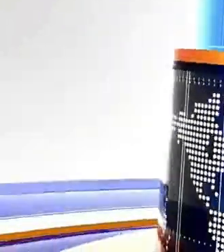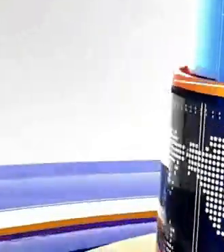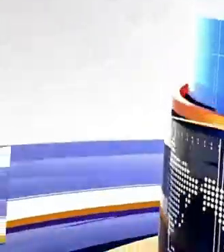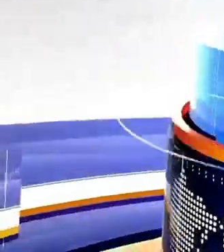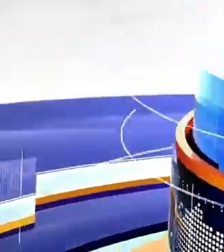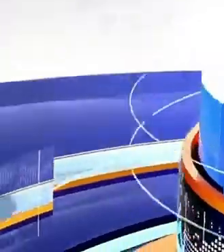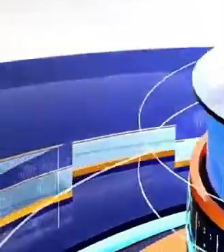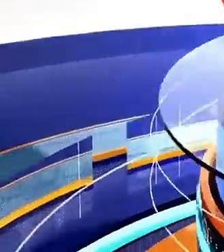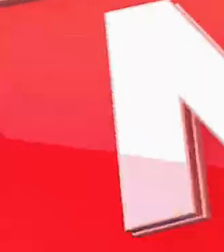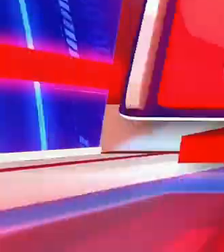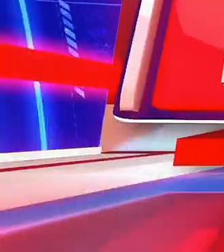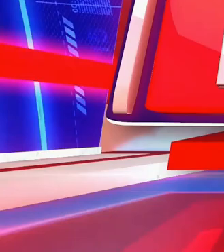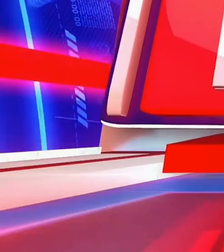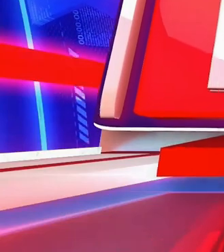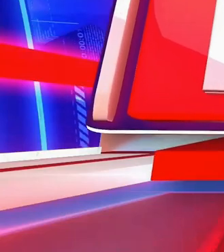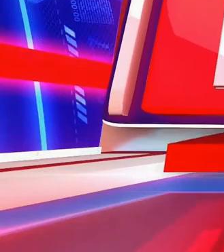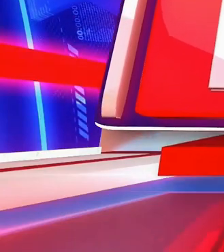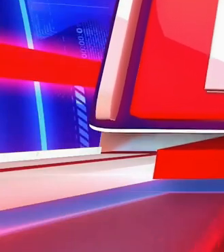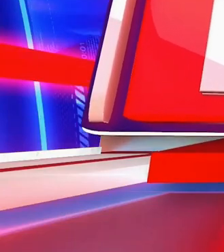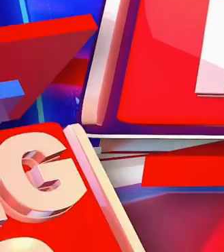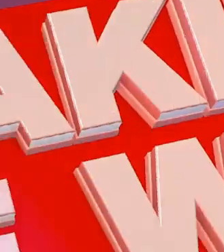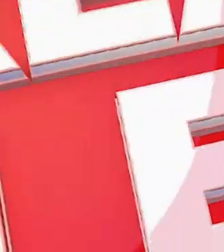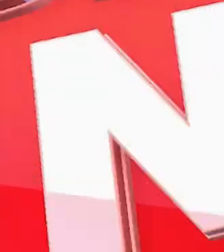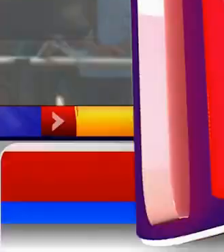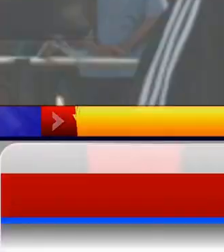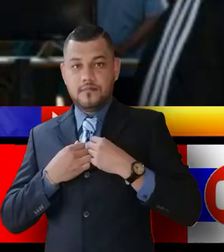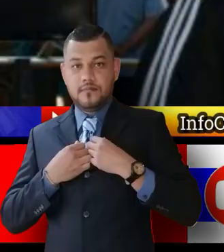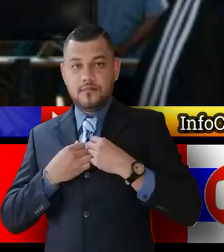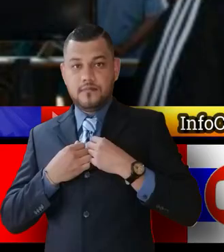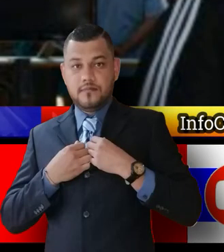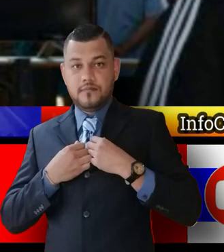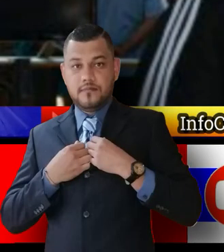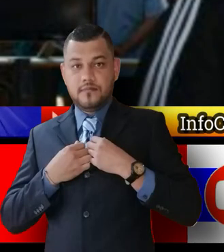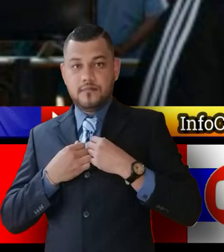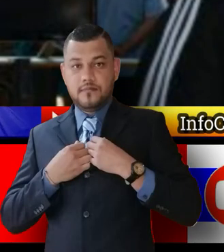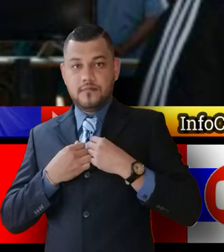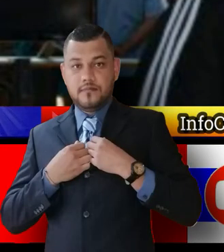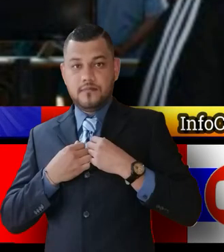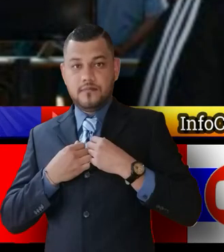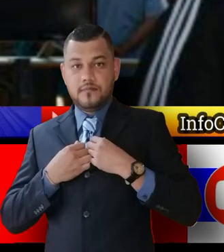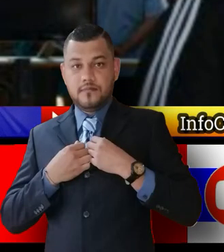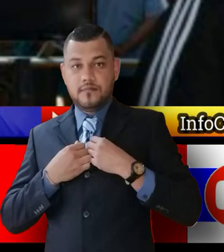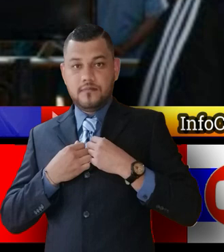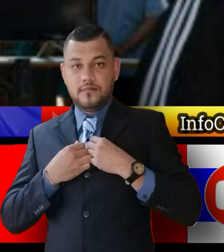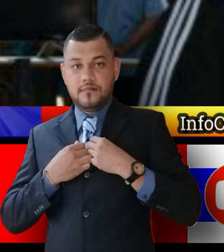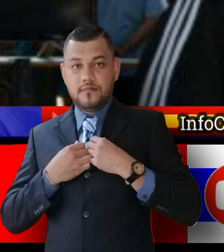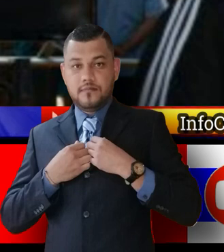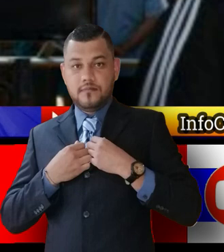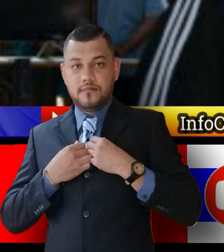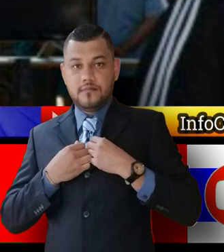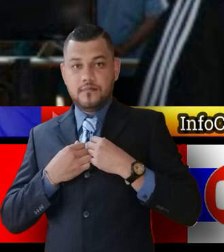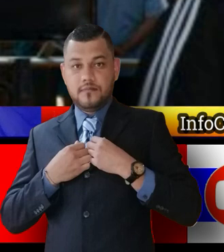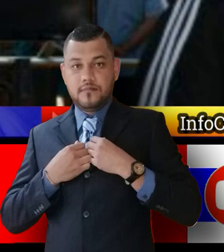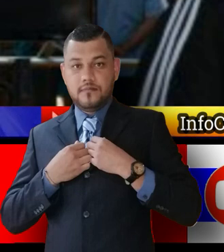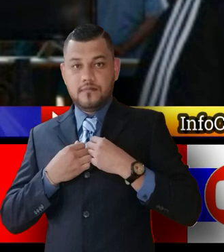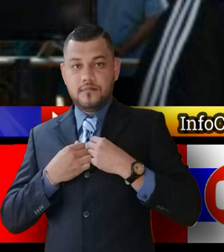Saludos desde InfoCuba. Bienvenidos a una nueva edición de Noticias. Denuncian farsa preparada por el régimen